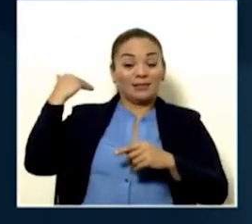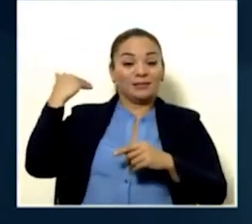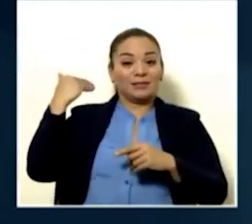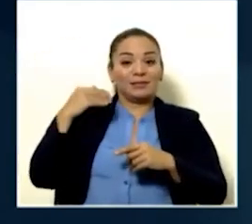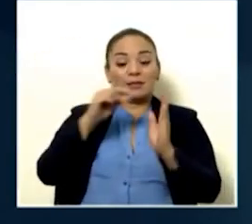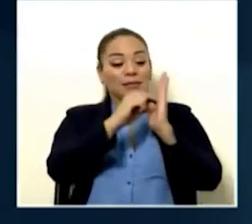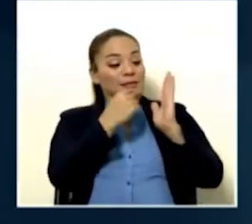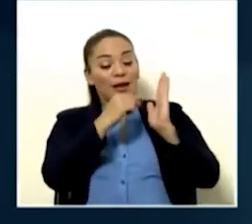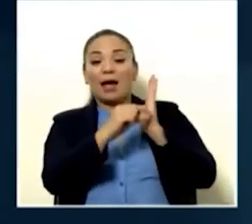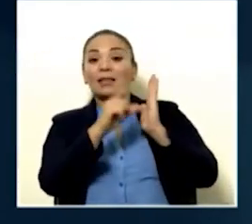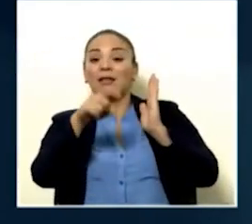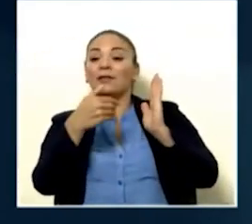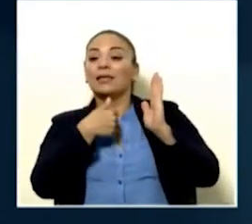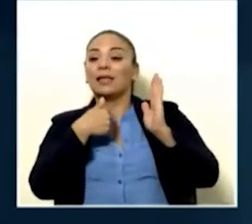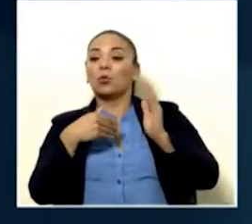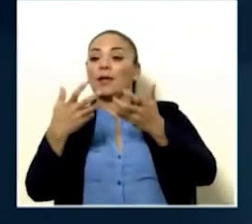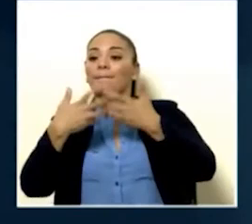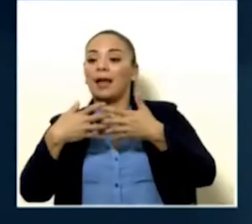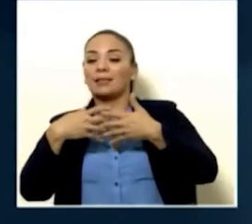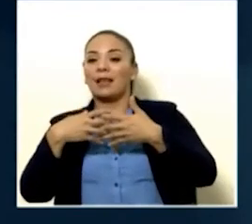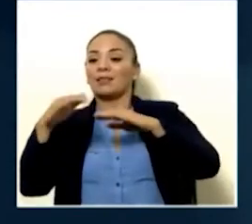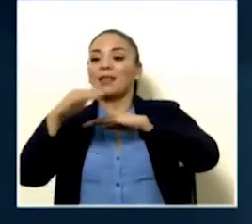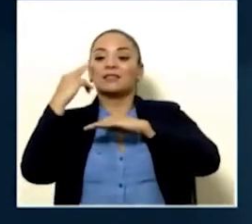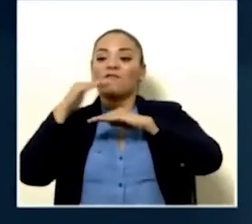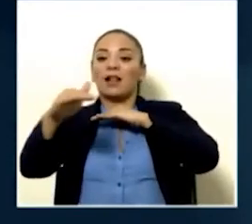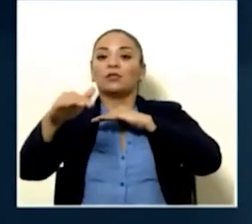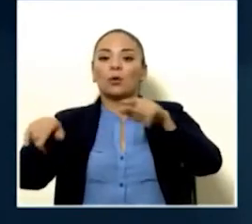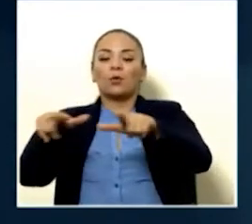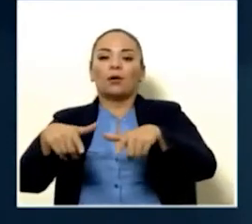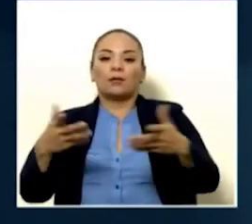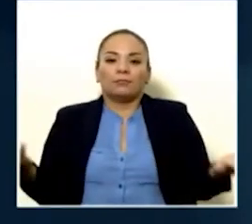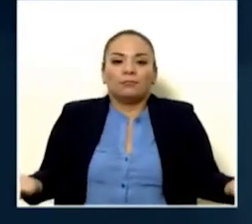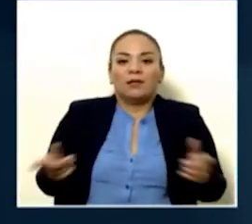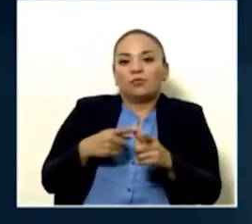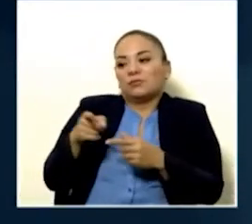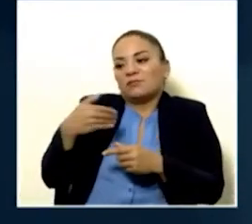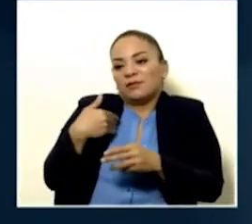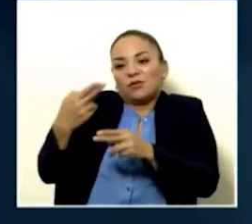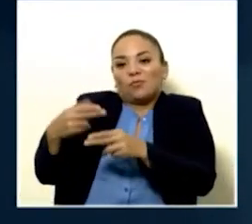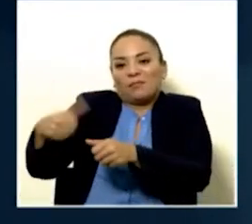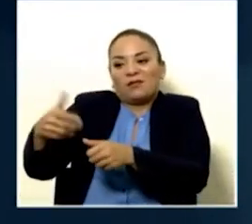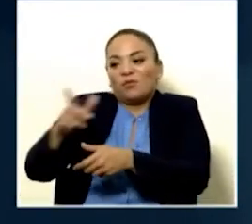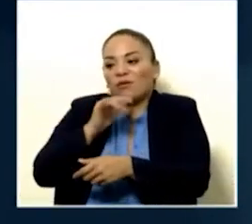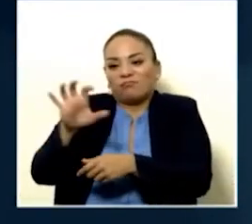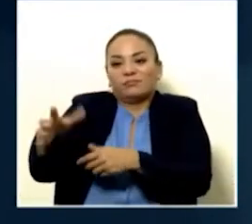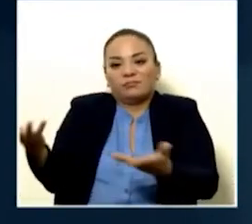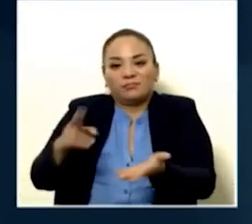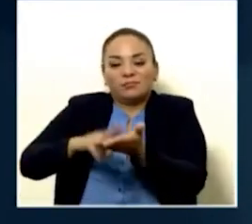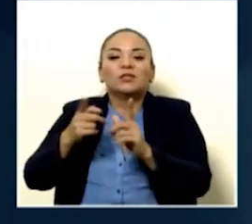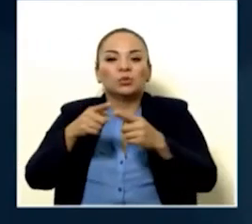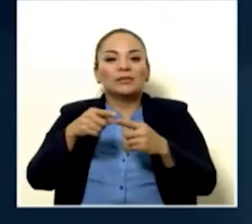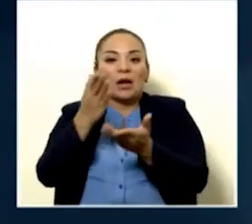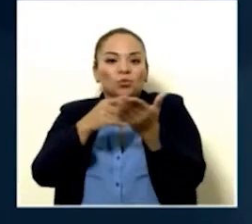decía, tiene que tener una planta de asfalto disponible en la zona. De ahí usted le pone nombres y apellidos. Entonces empezamos a eliminar